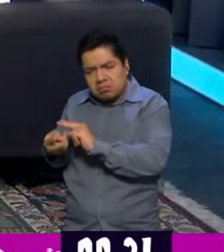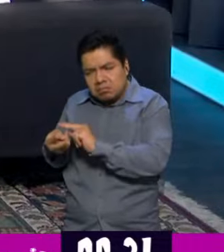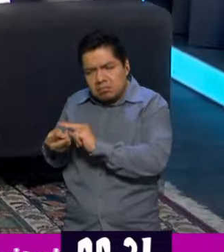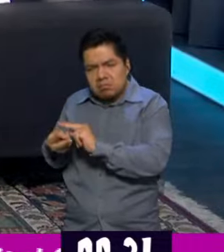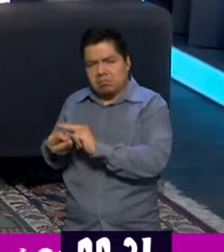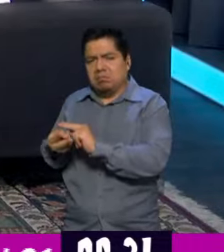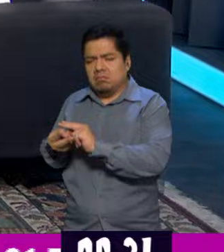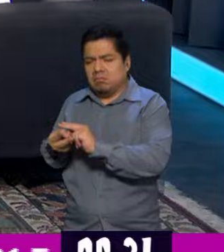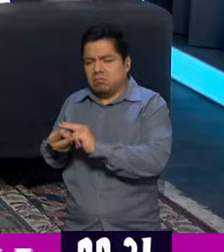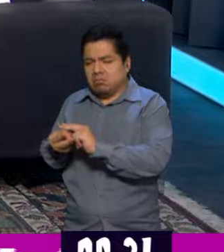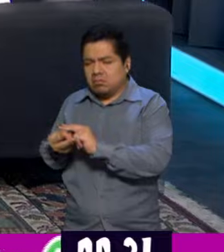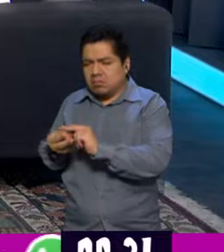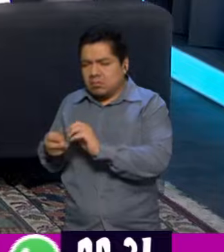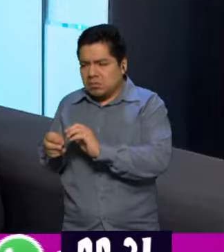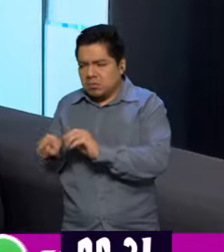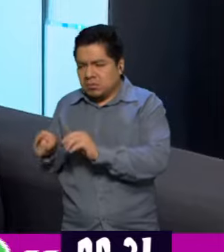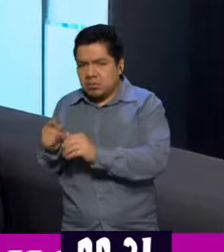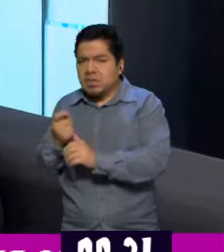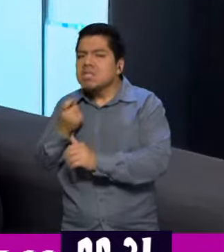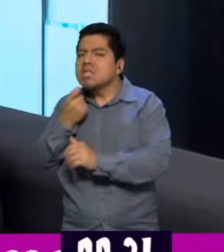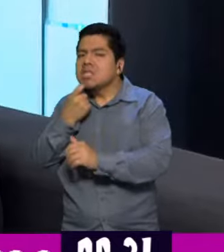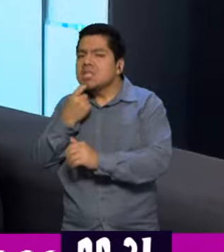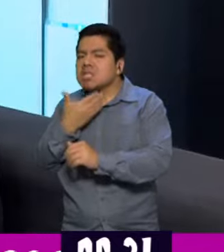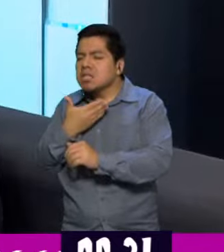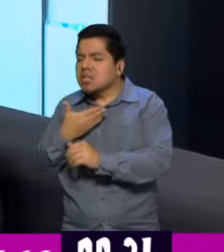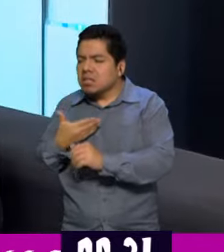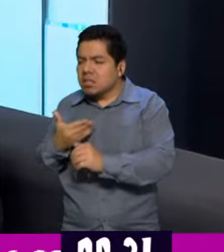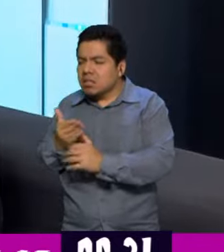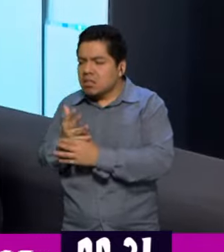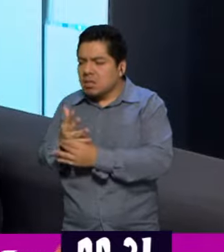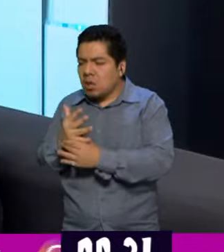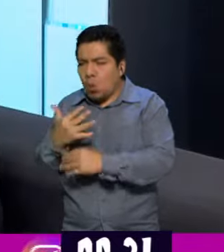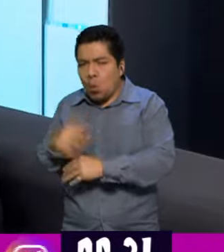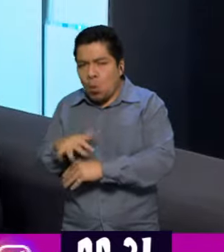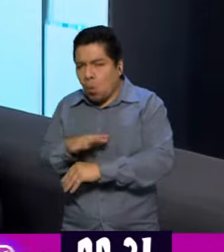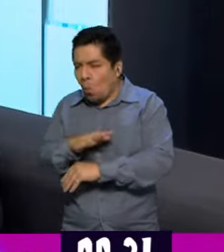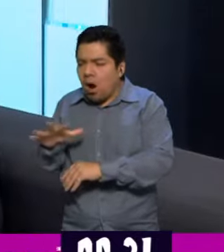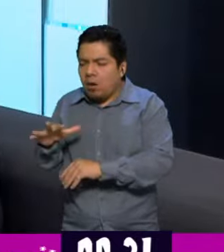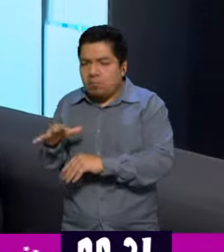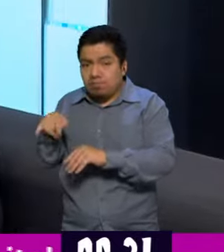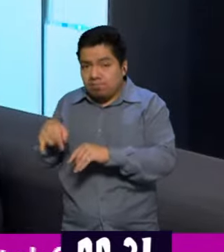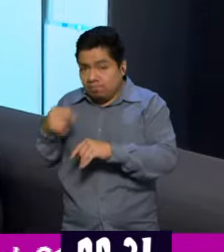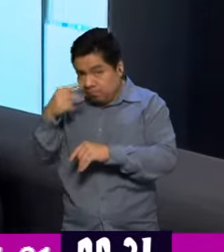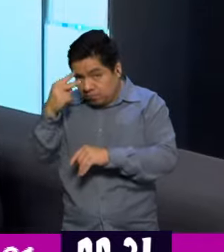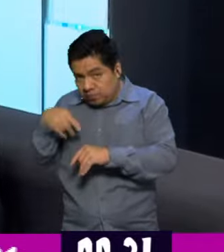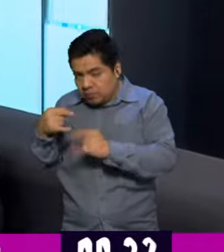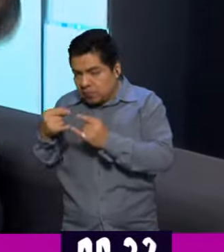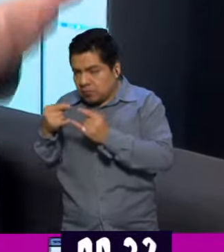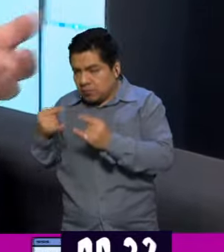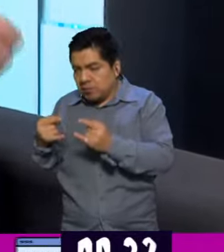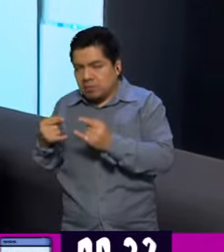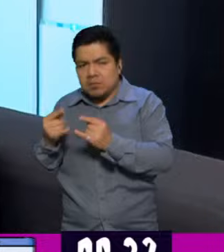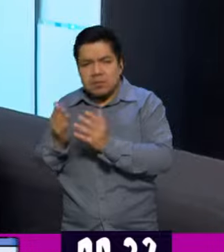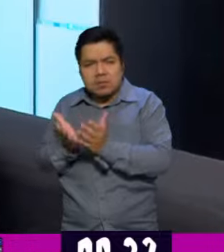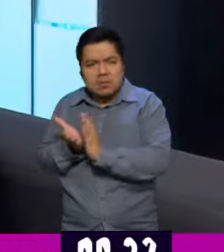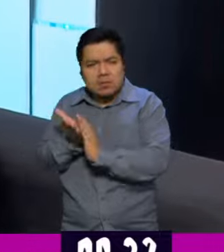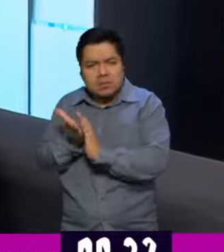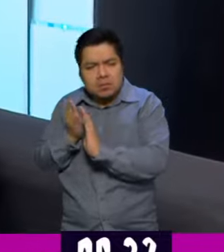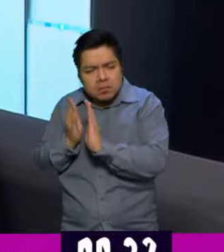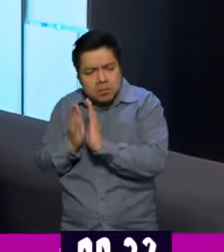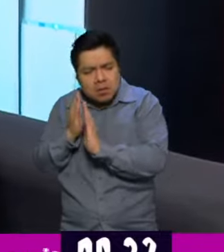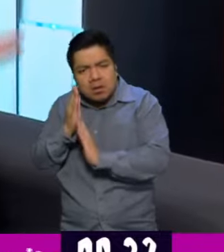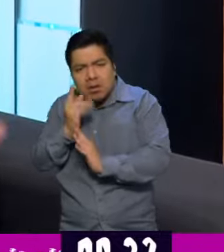son momentos, como dice López Obrador, estelares en la historia de este país. Estamos construyendo